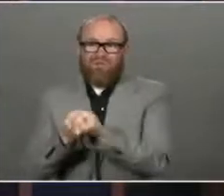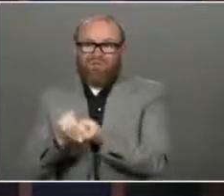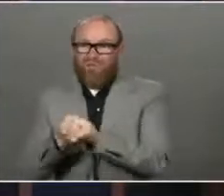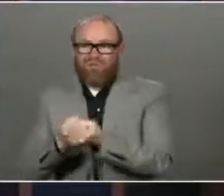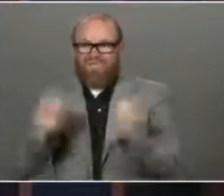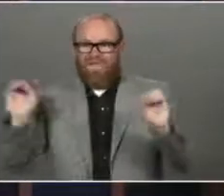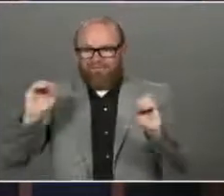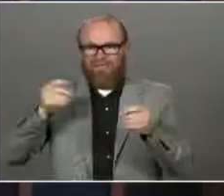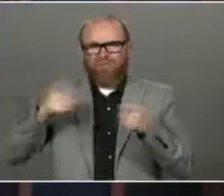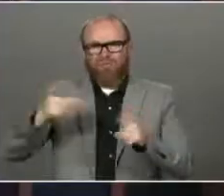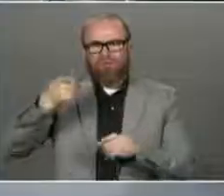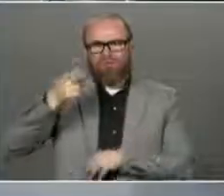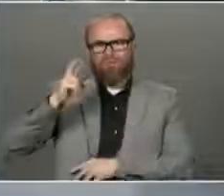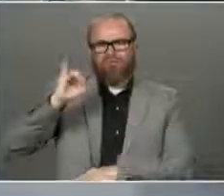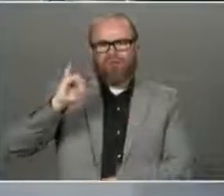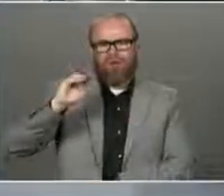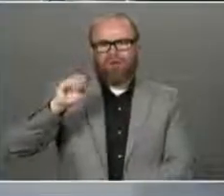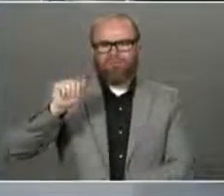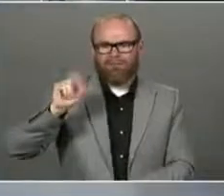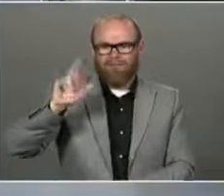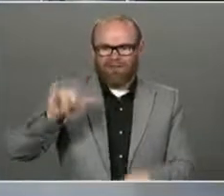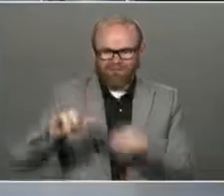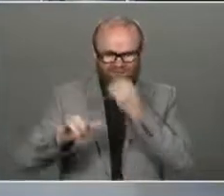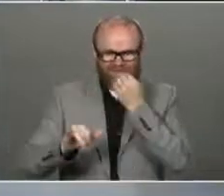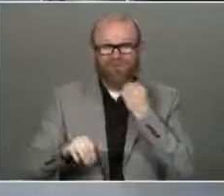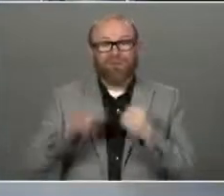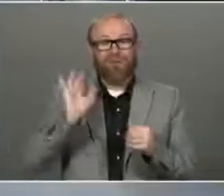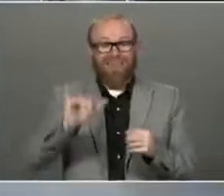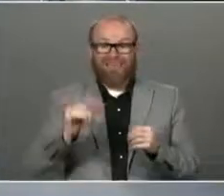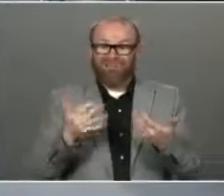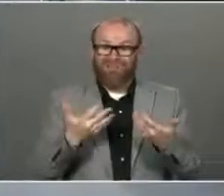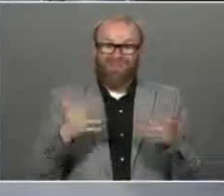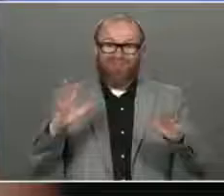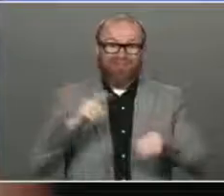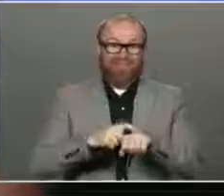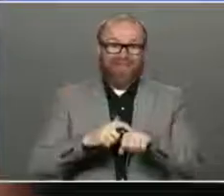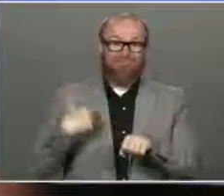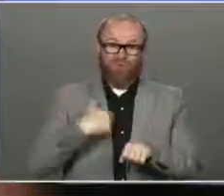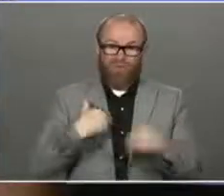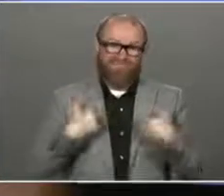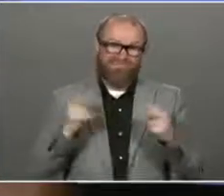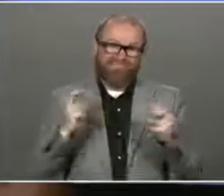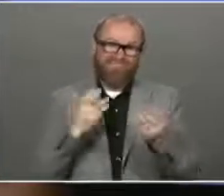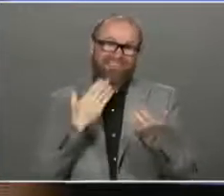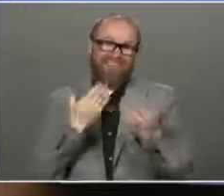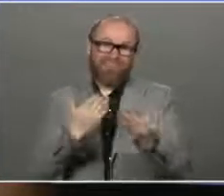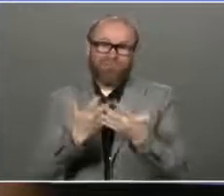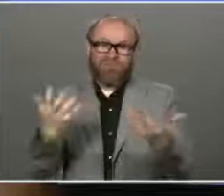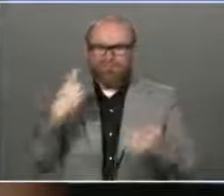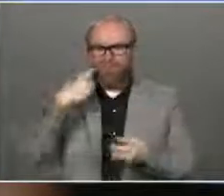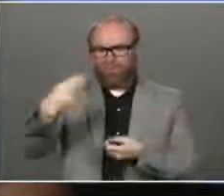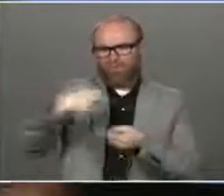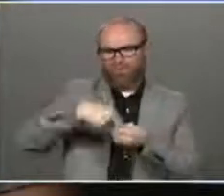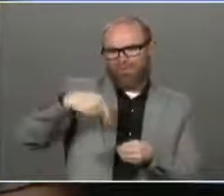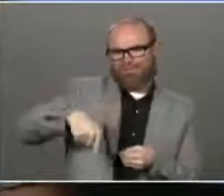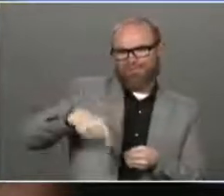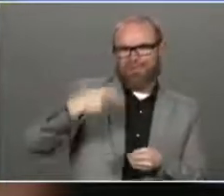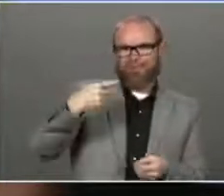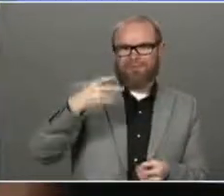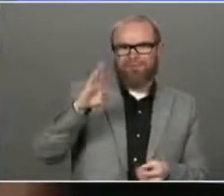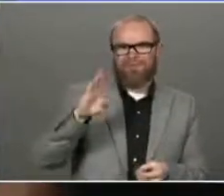No he apoyado en ninguna de estas o declarado mi apoyo por ninguna de estas. Gracias por unirse a nosotros